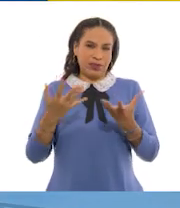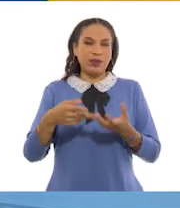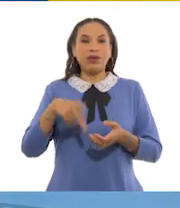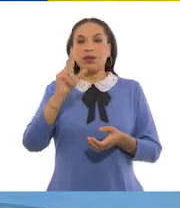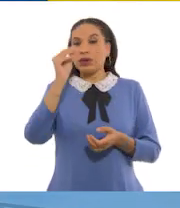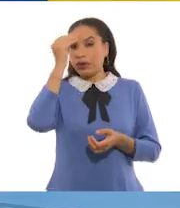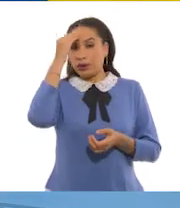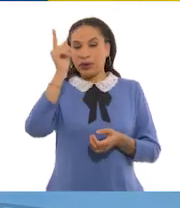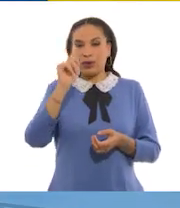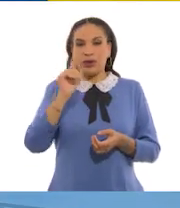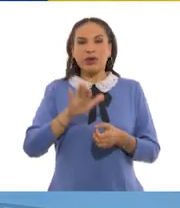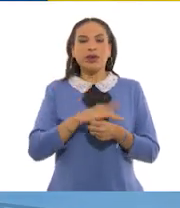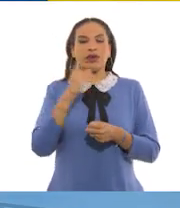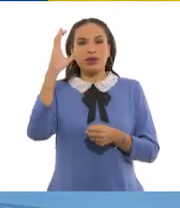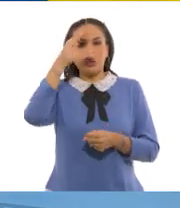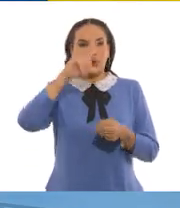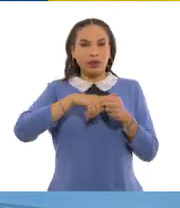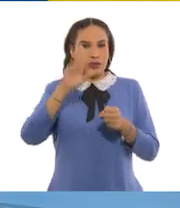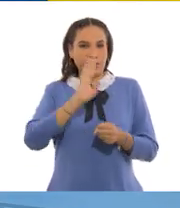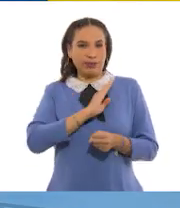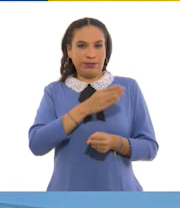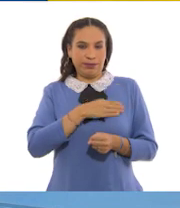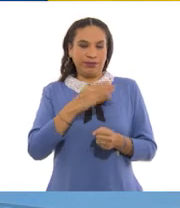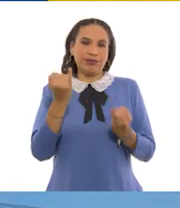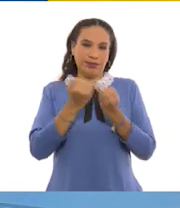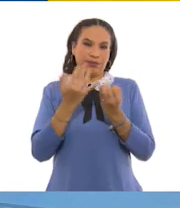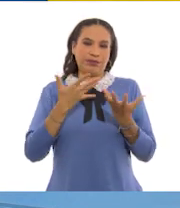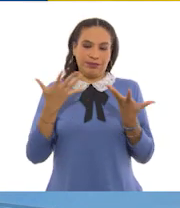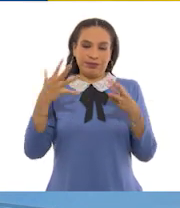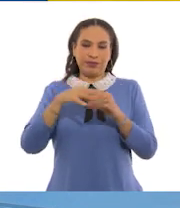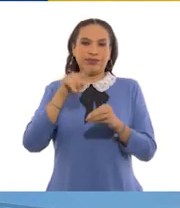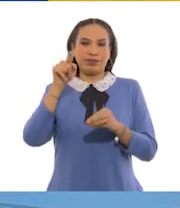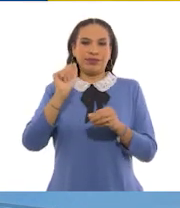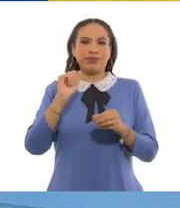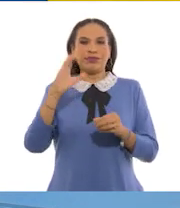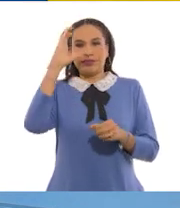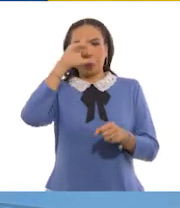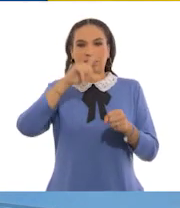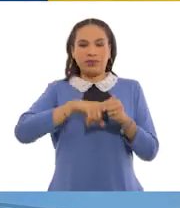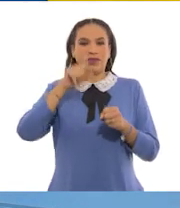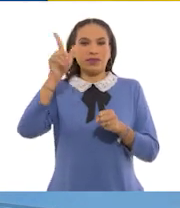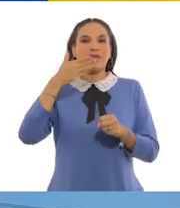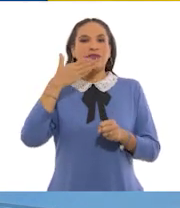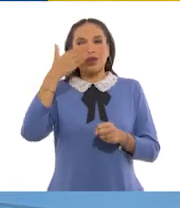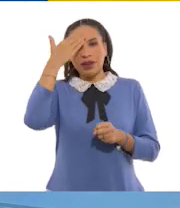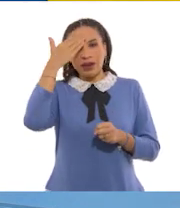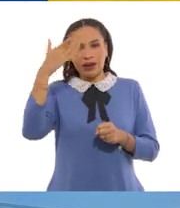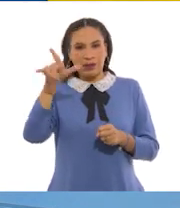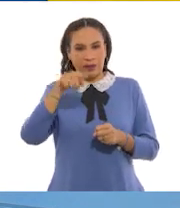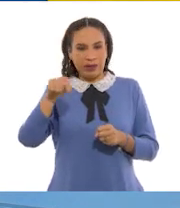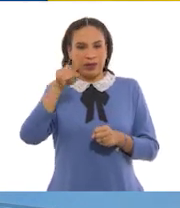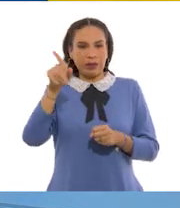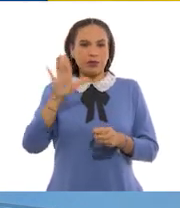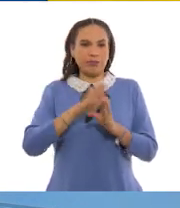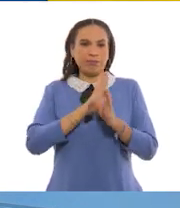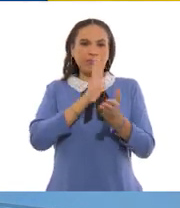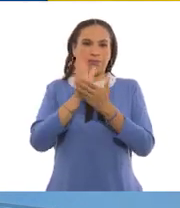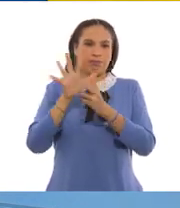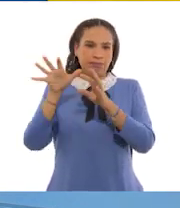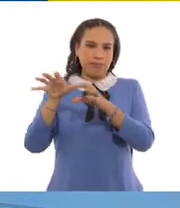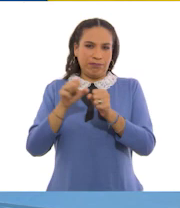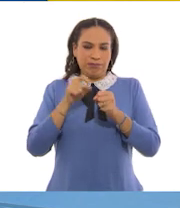pero no olvidemos que parte de la cultura española a su vez tiene mucha influencia de la cultura de los árabes, a quienes conquistaron